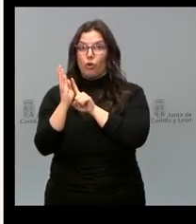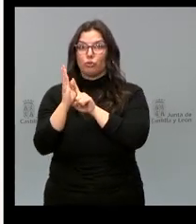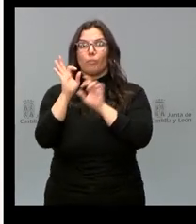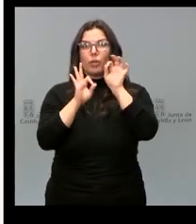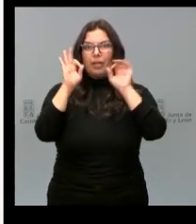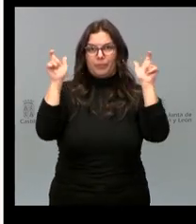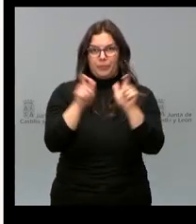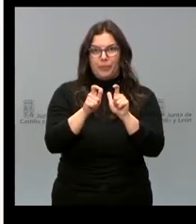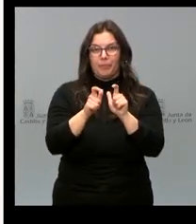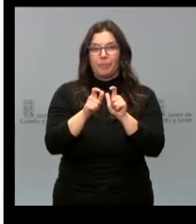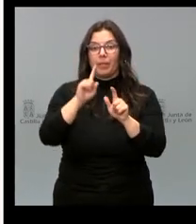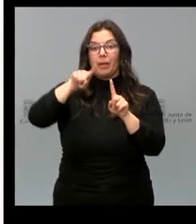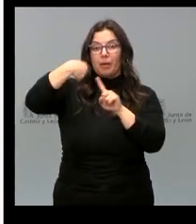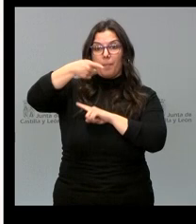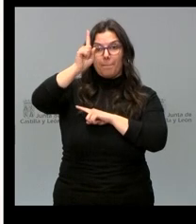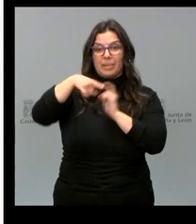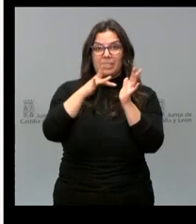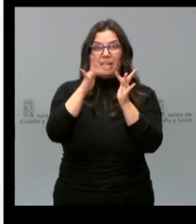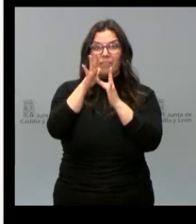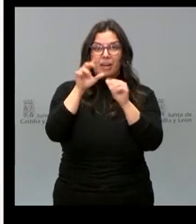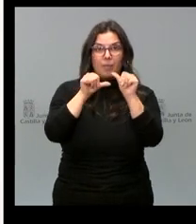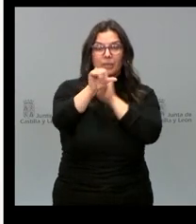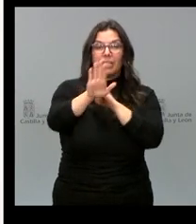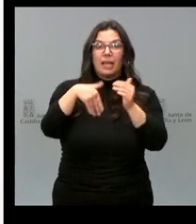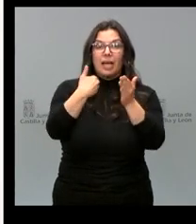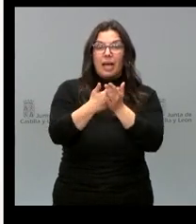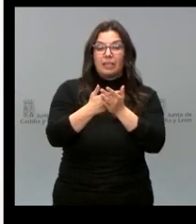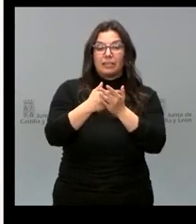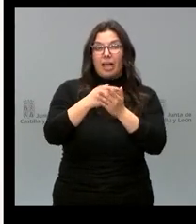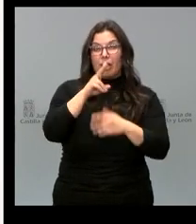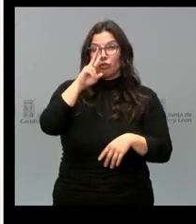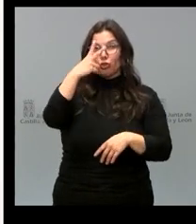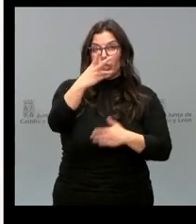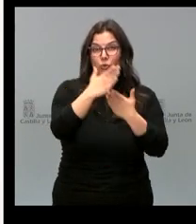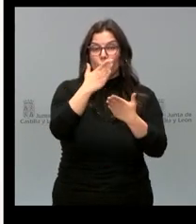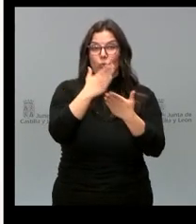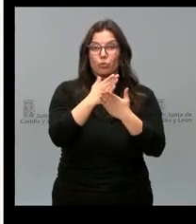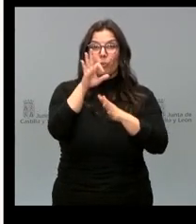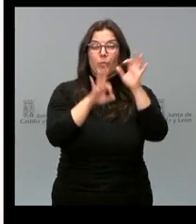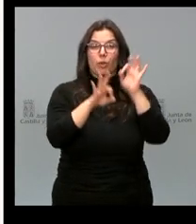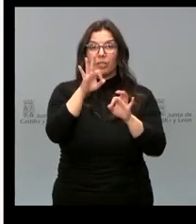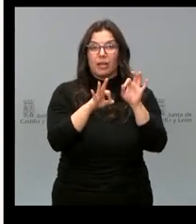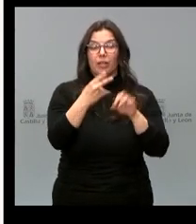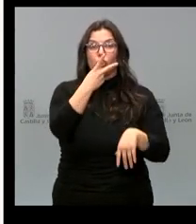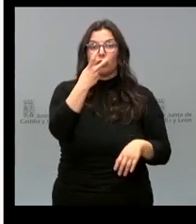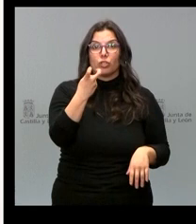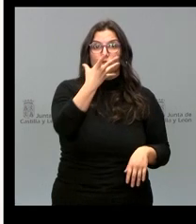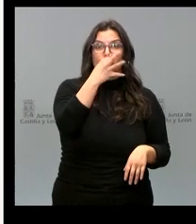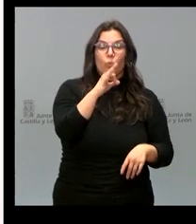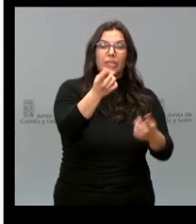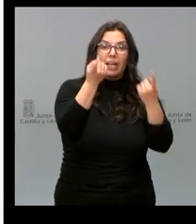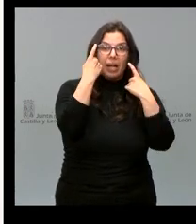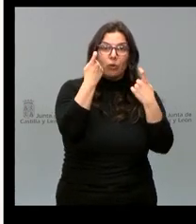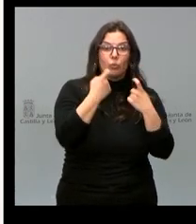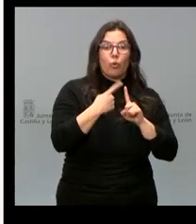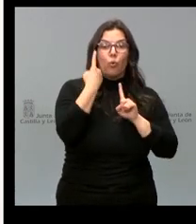Comenzaremos el mes que viene, hasta alcanzar en dos cursos una ratio de 250 alumnos